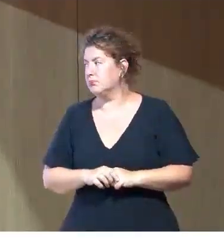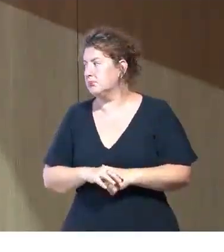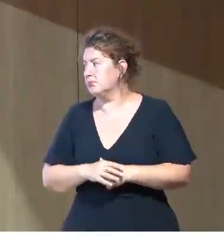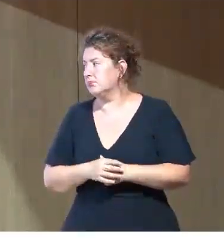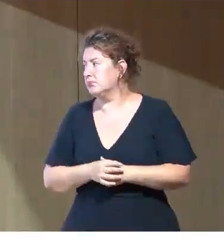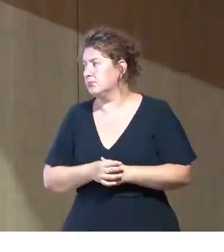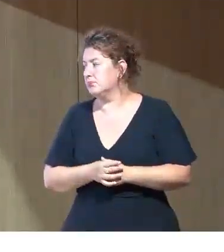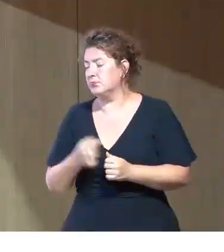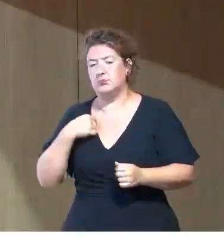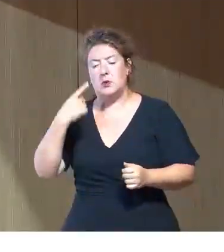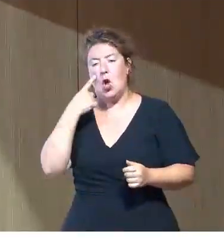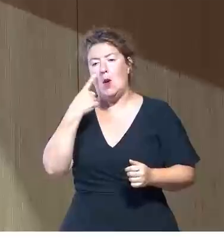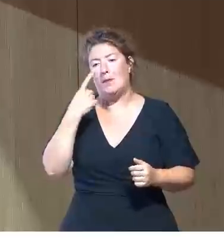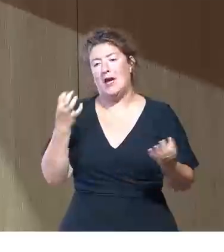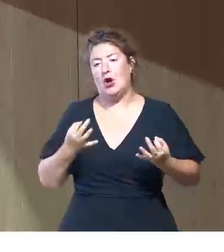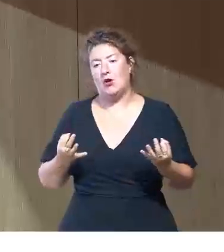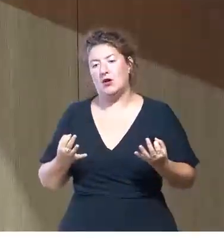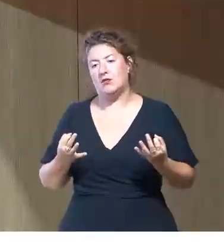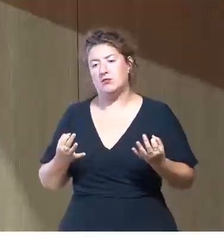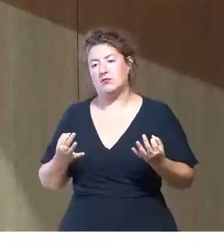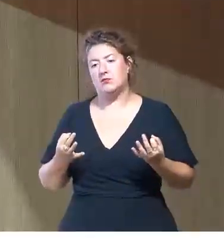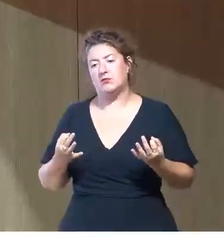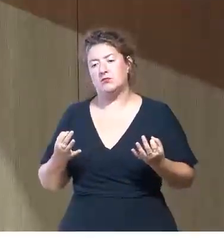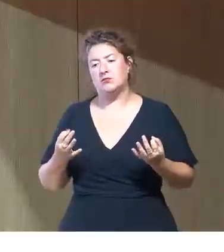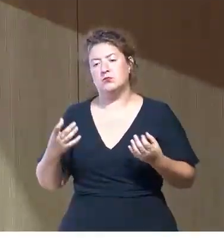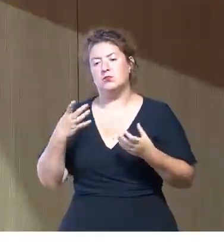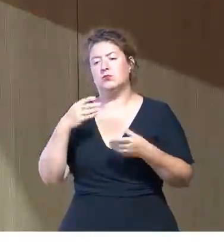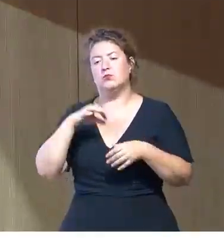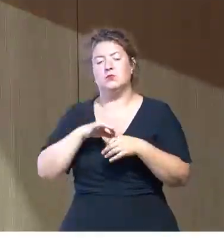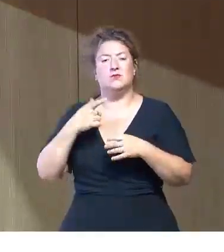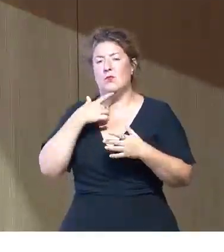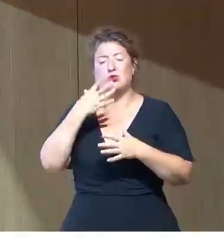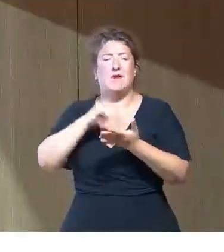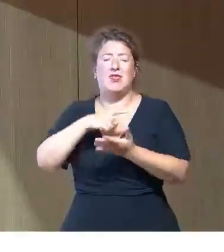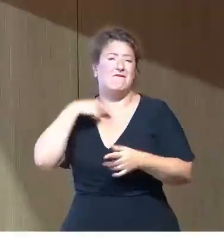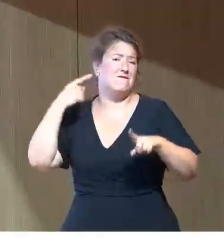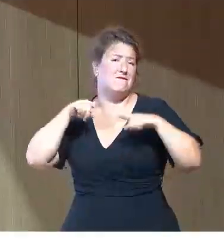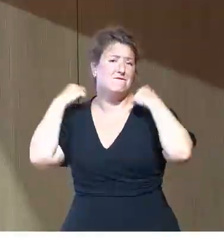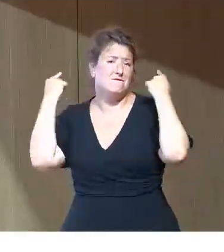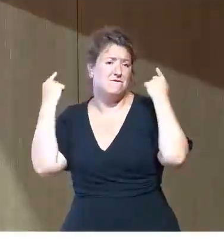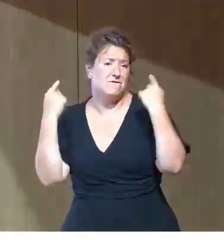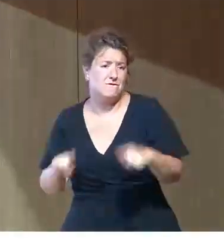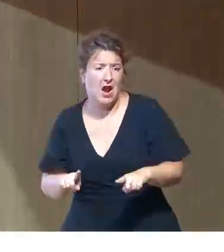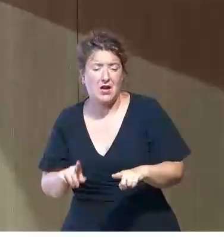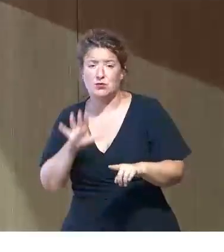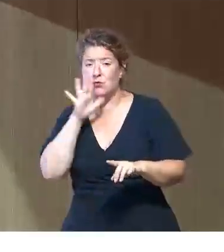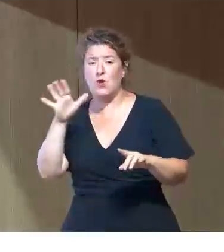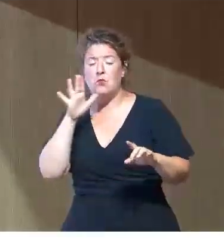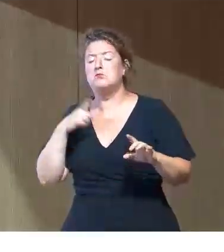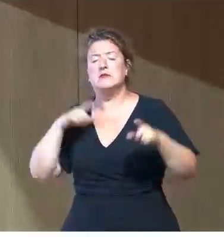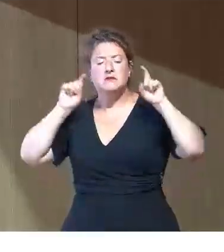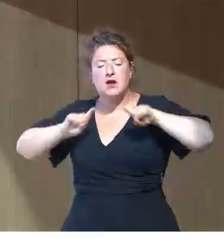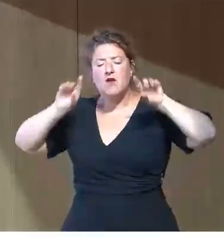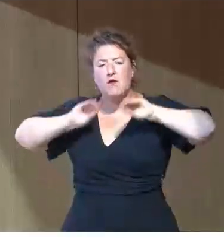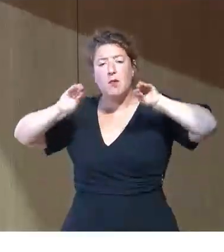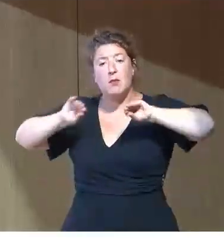yo he visto muchas muchos itinerarios que han fracasado en el momento de la incorporación a la empresa